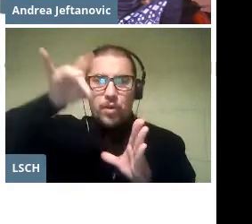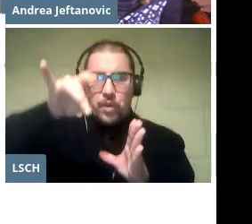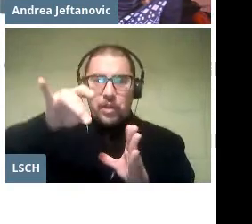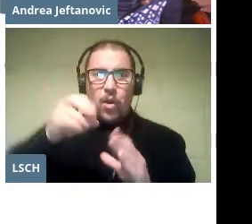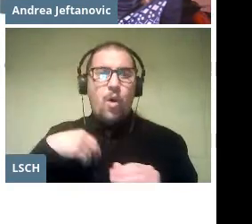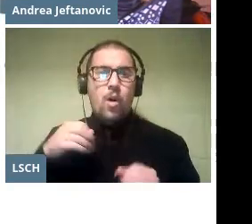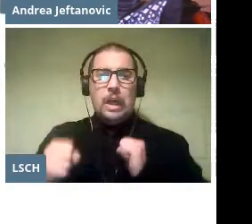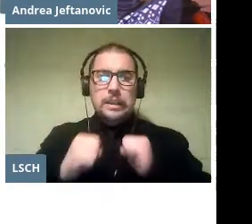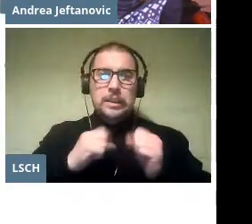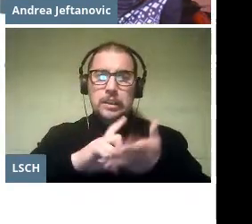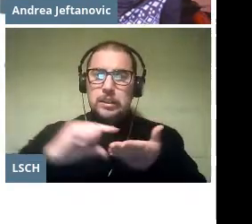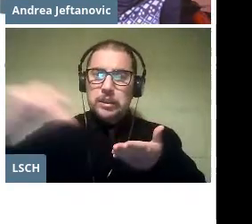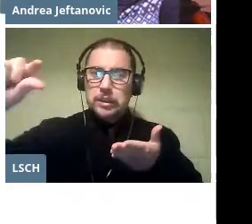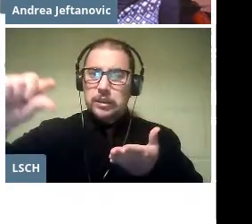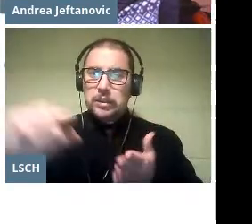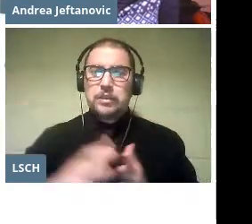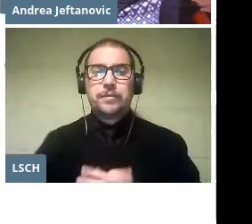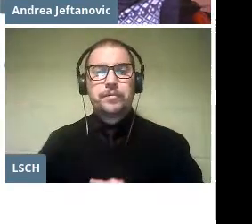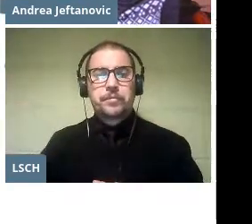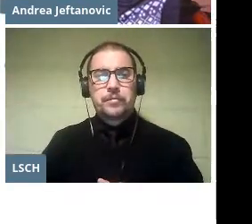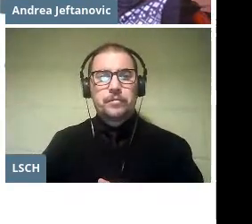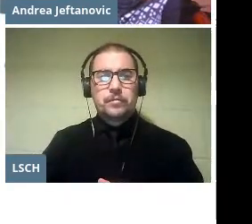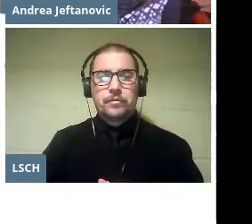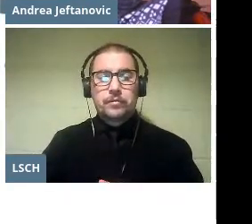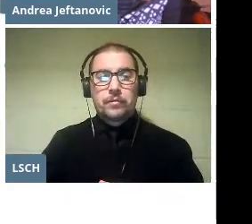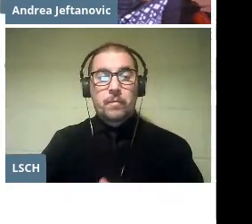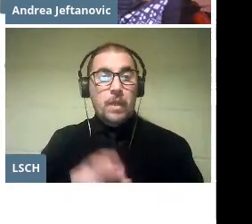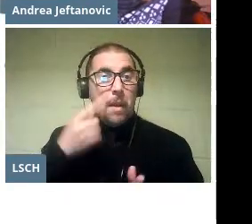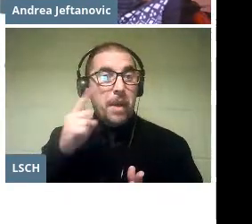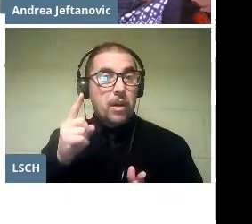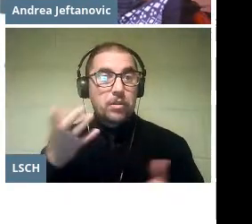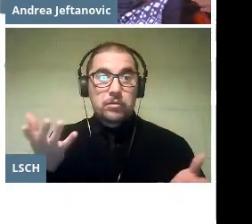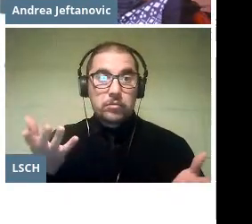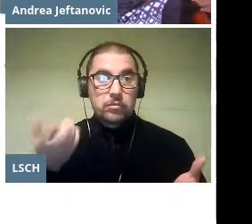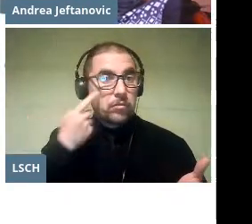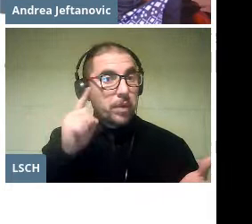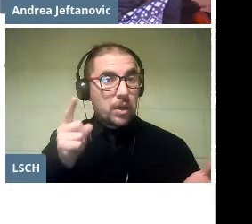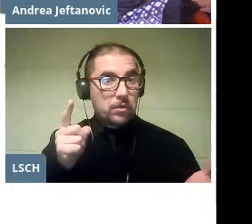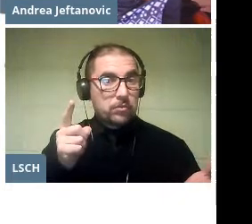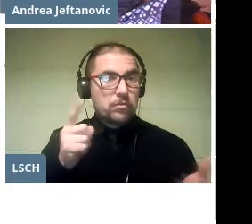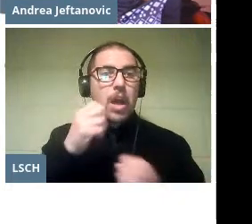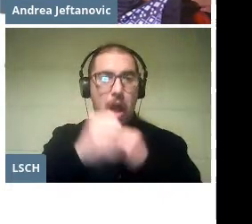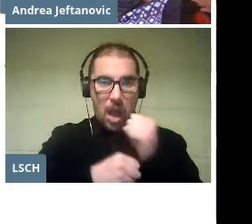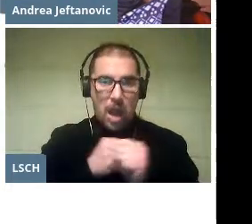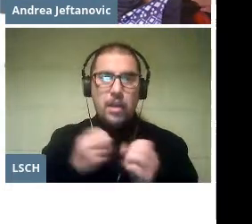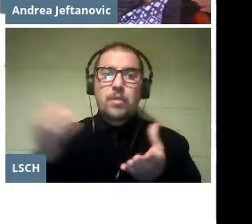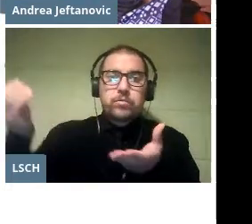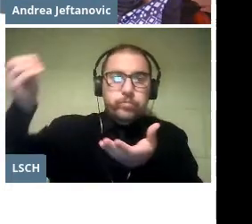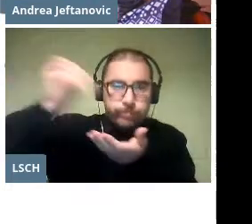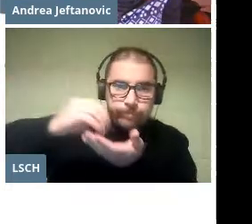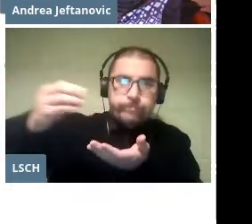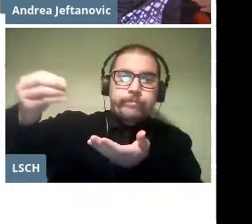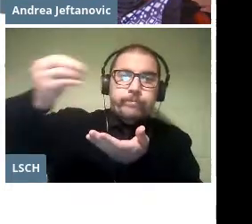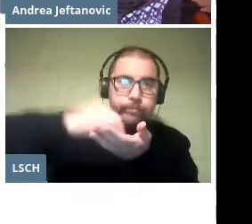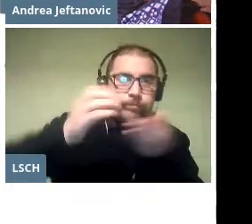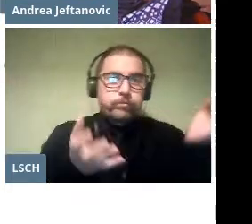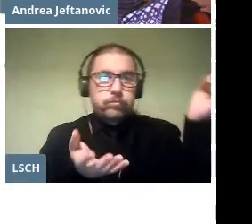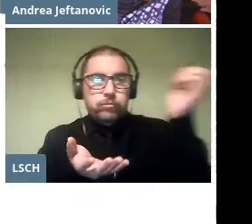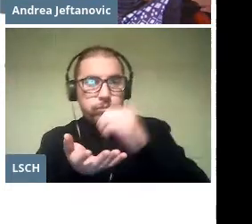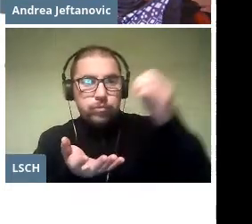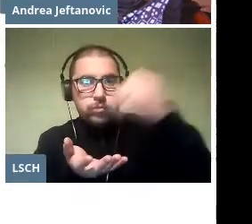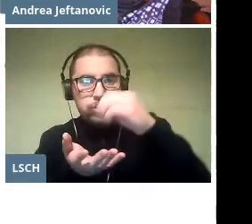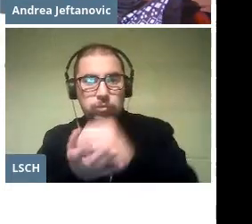rauda a un punto. Sin darme cuenta, durante años fui acumulando escrituras